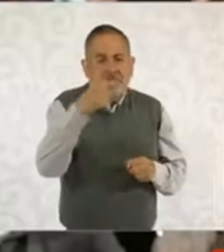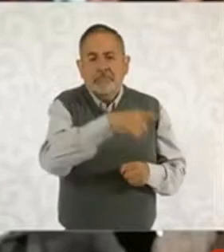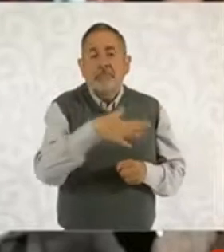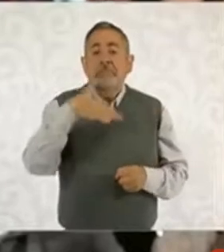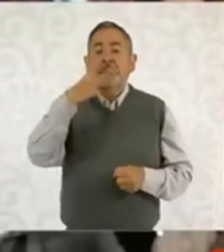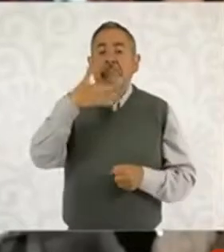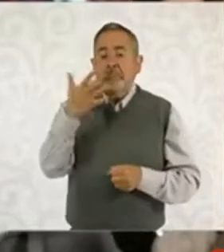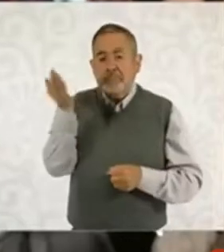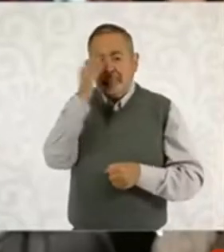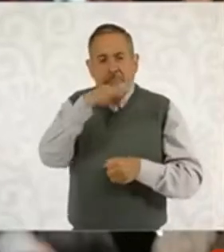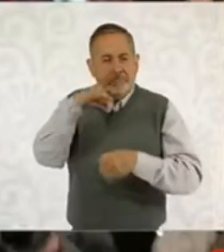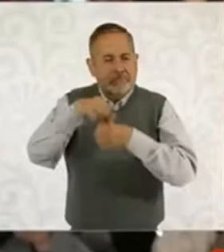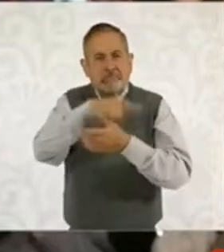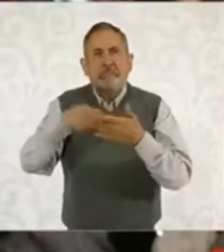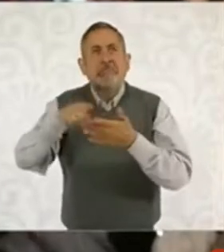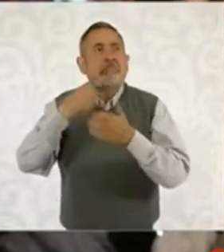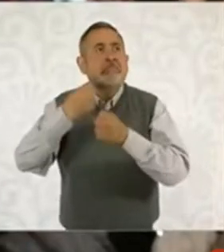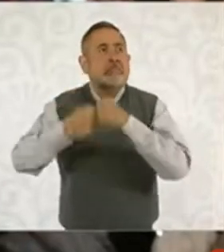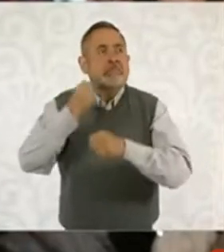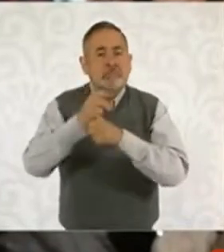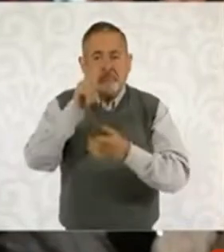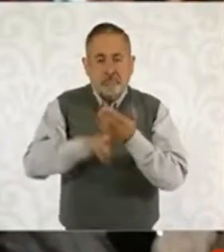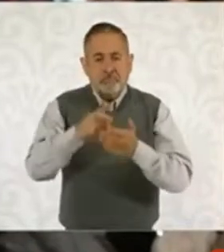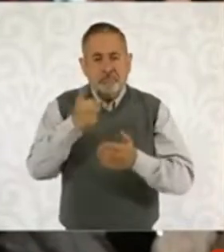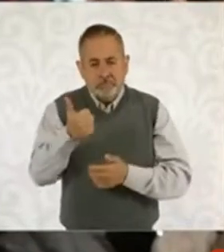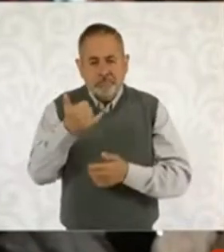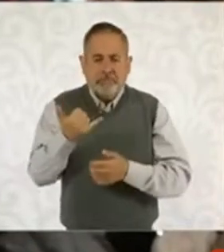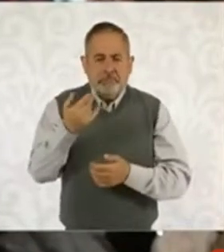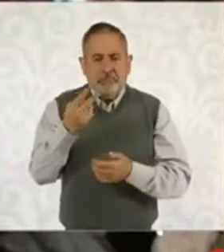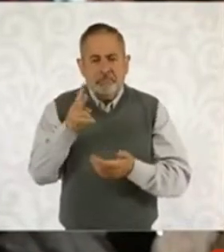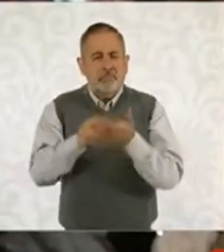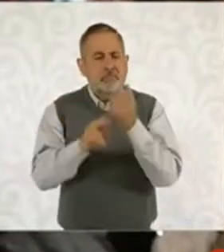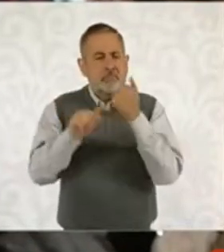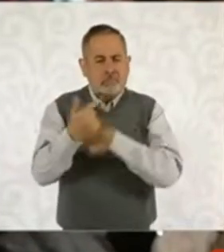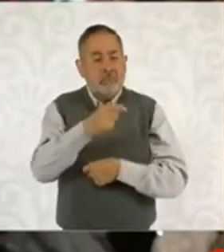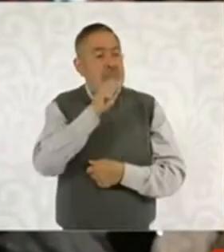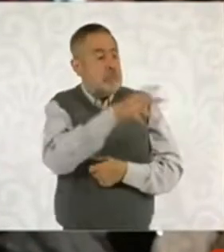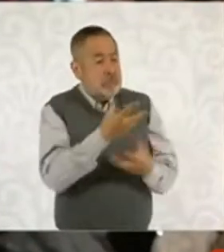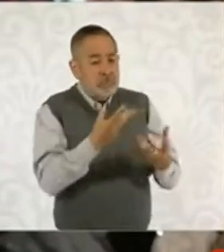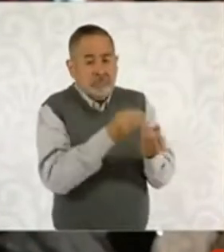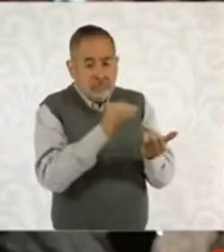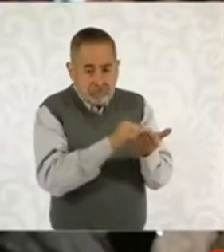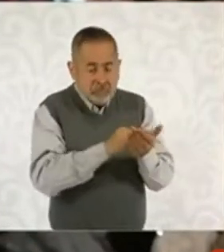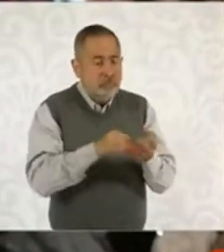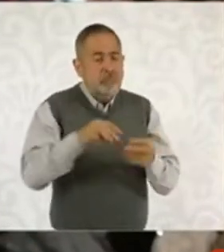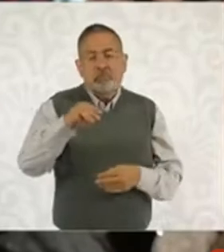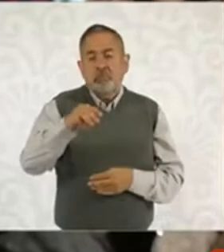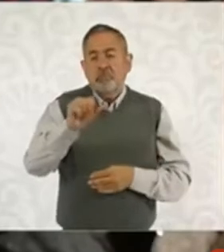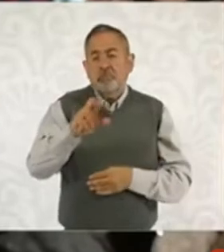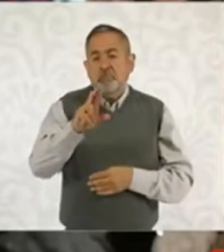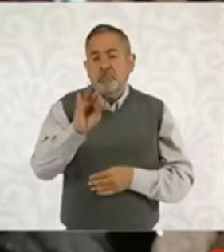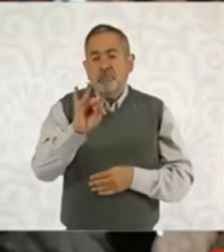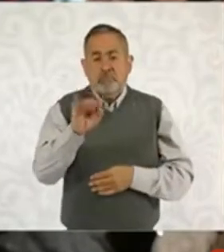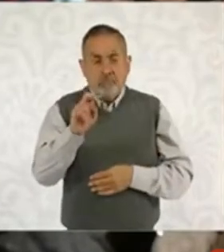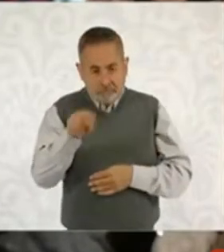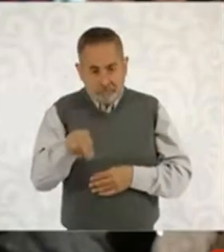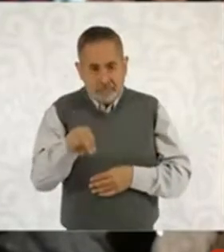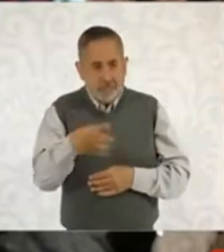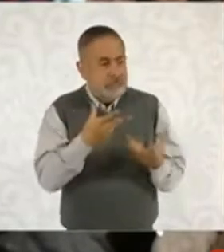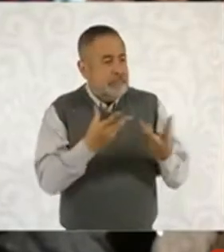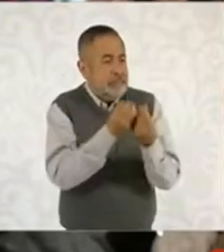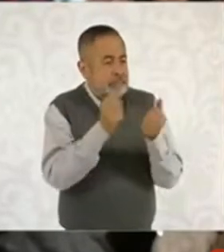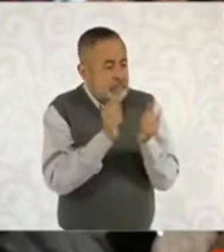fraudes electorales de 2006 y 2012. También está Martín Faz, cercano a